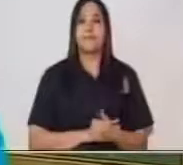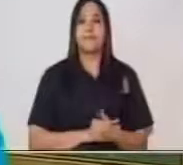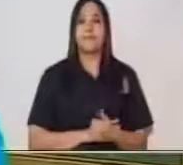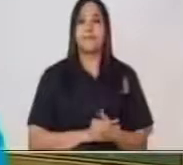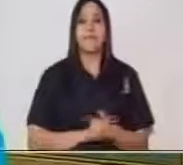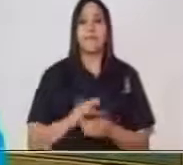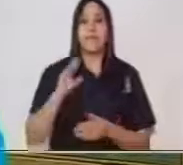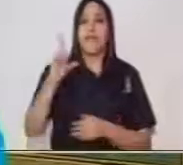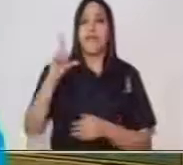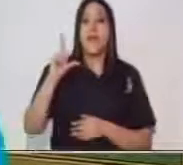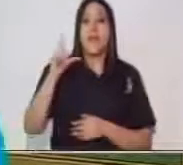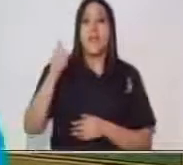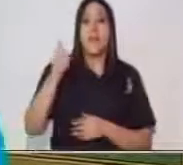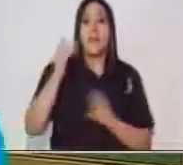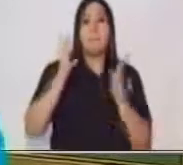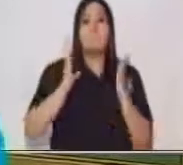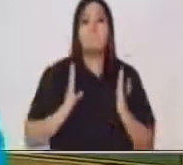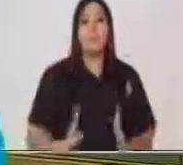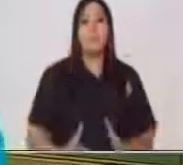morada